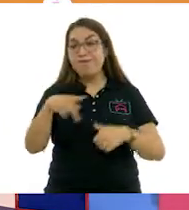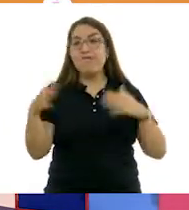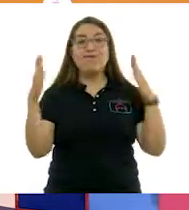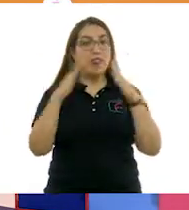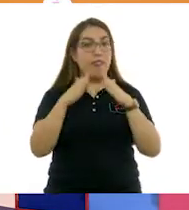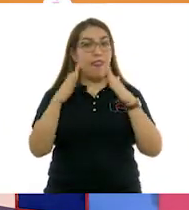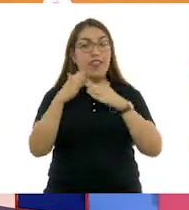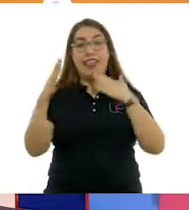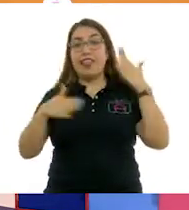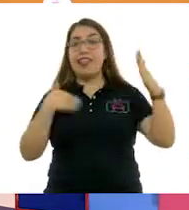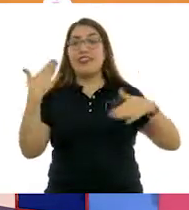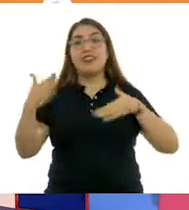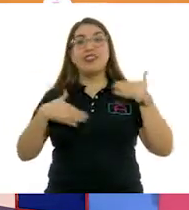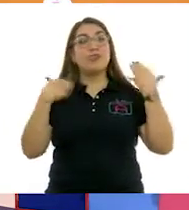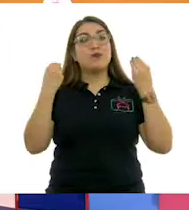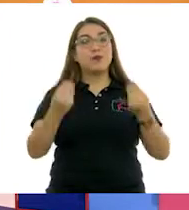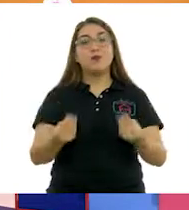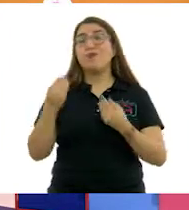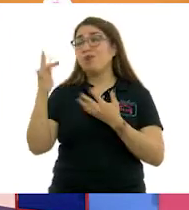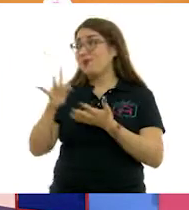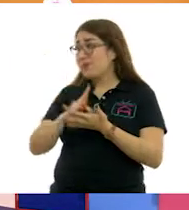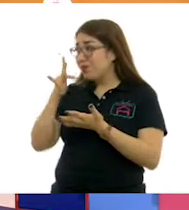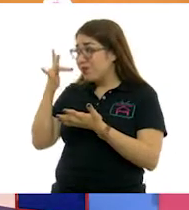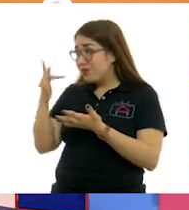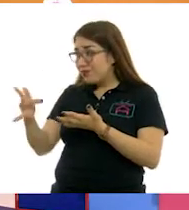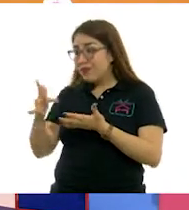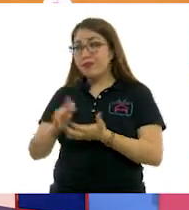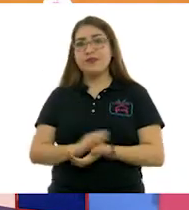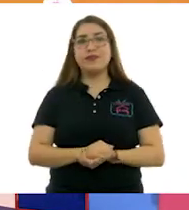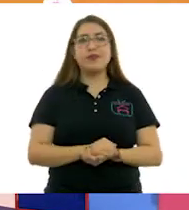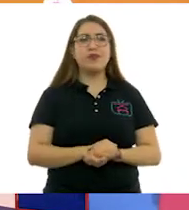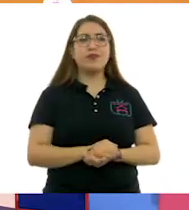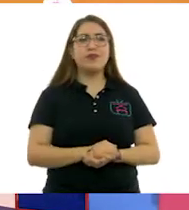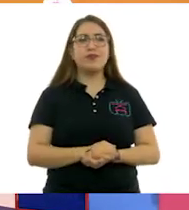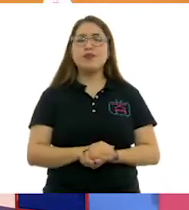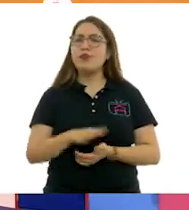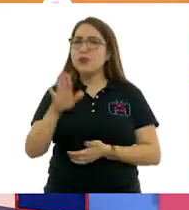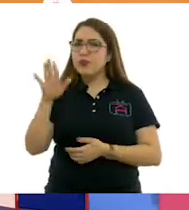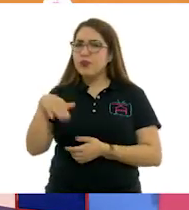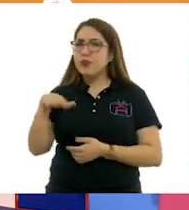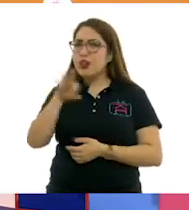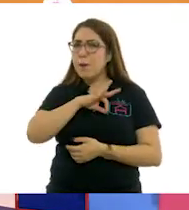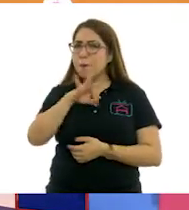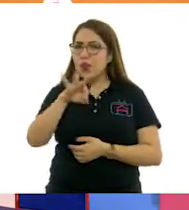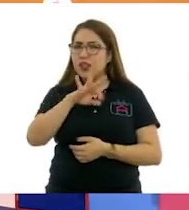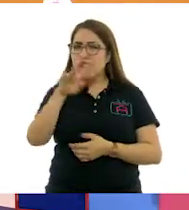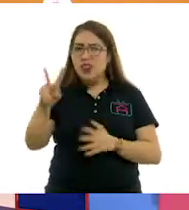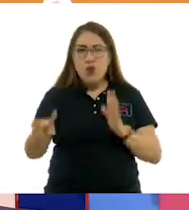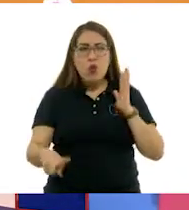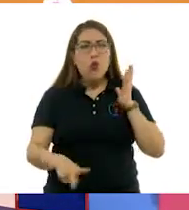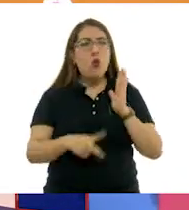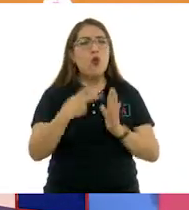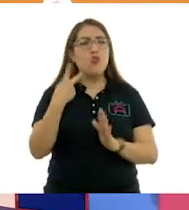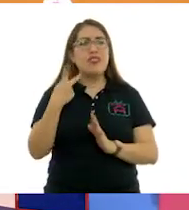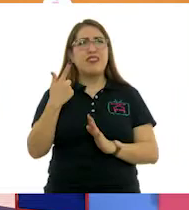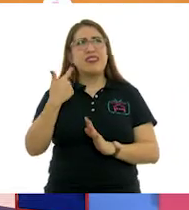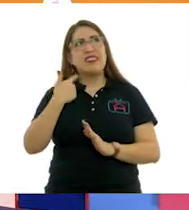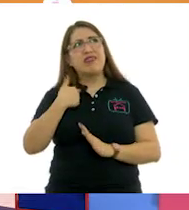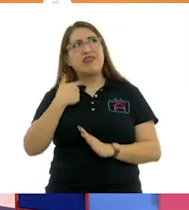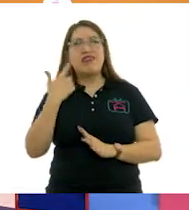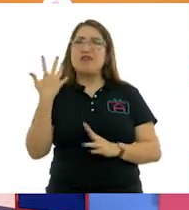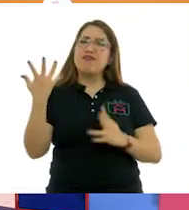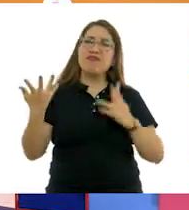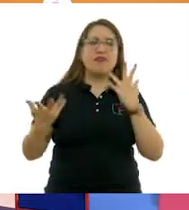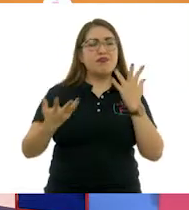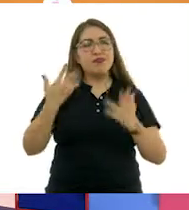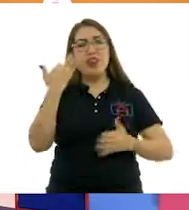divertir muchísimo. Maestro, muchísimas gracias. ¿Podríamos nada más volver a retomar? Porque a mí me quedó un poquito no muy